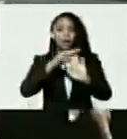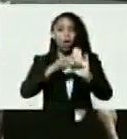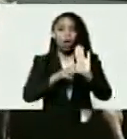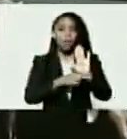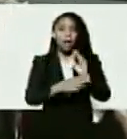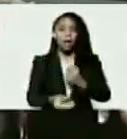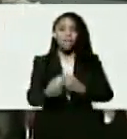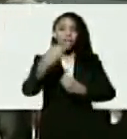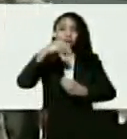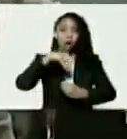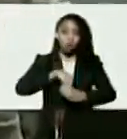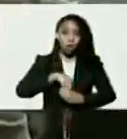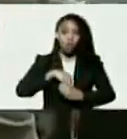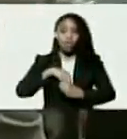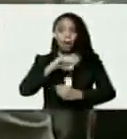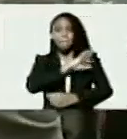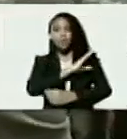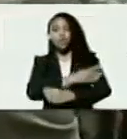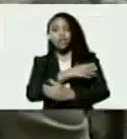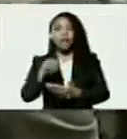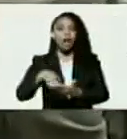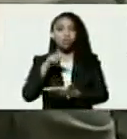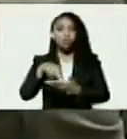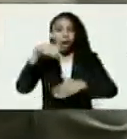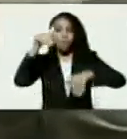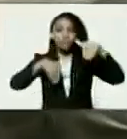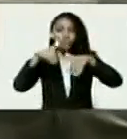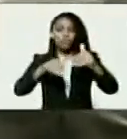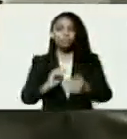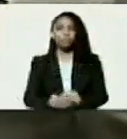reglamento de interior del Poder Nacional Electoral.